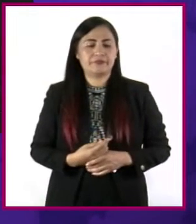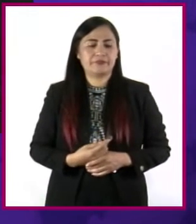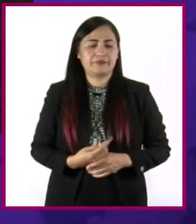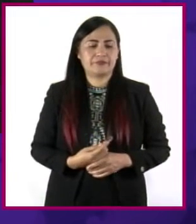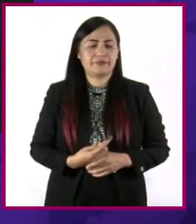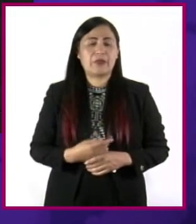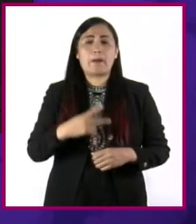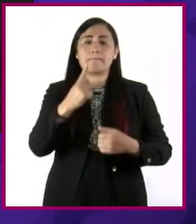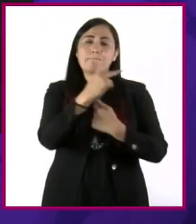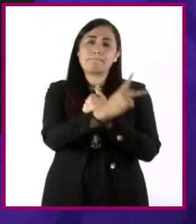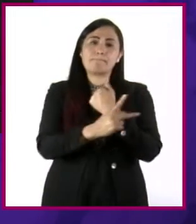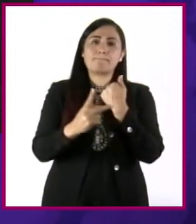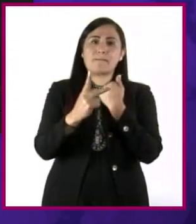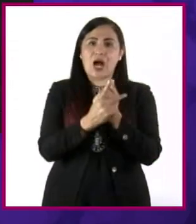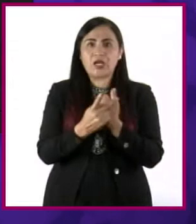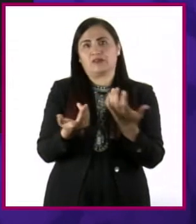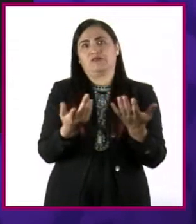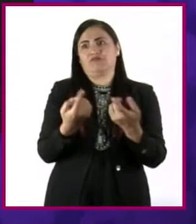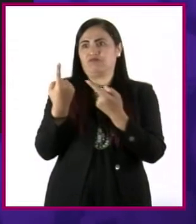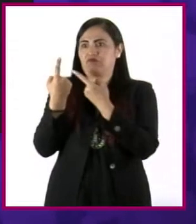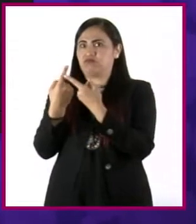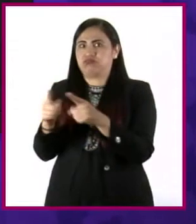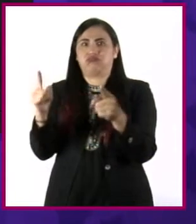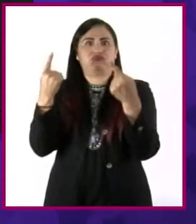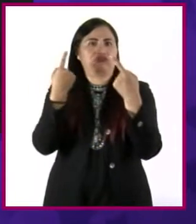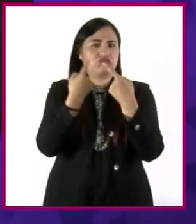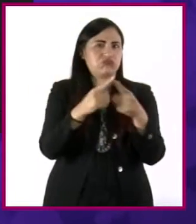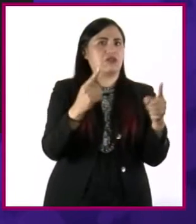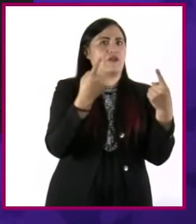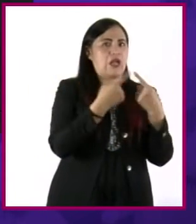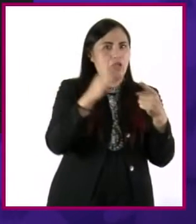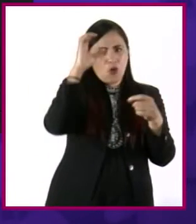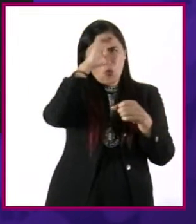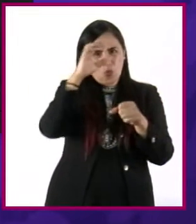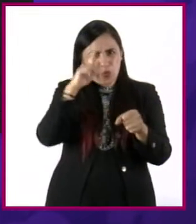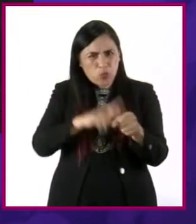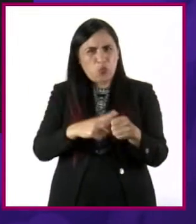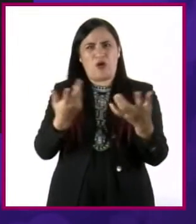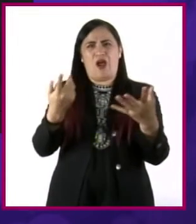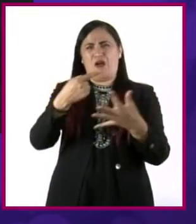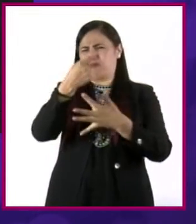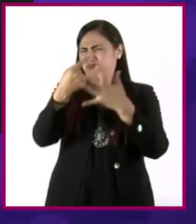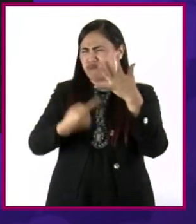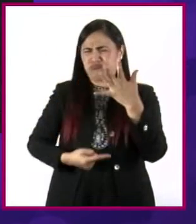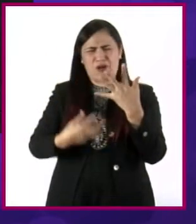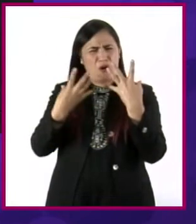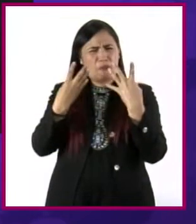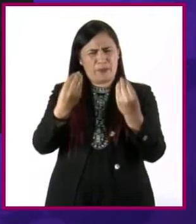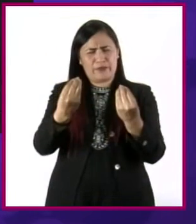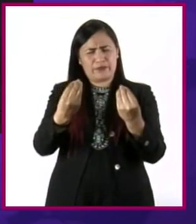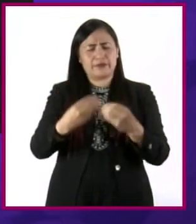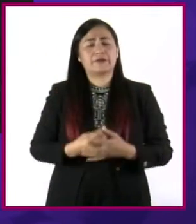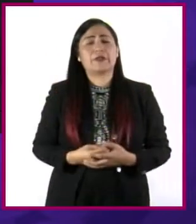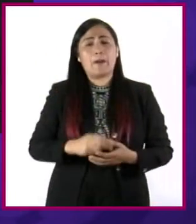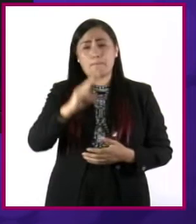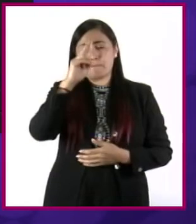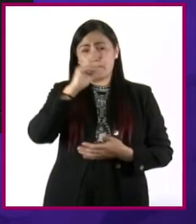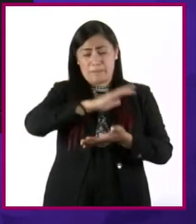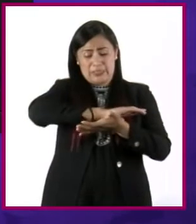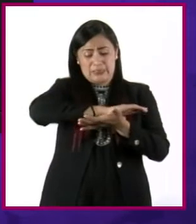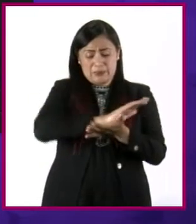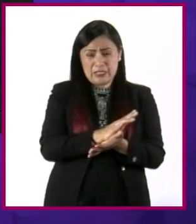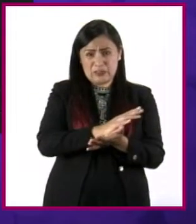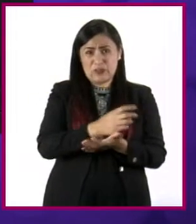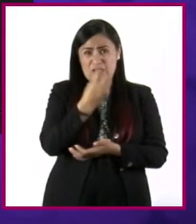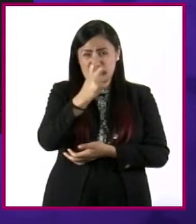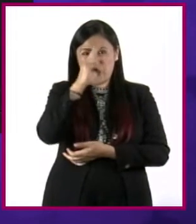este es un país diverso, pluriétnico, multicultural, y que está prohibida la